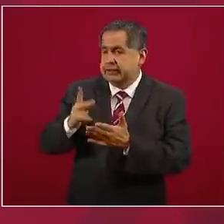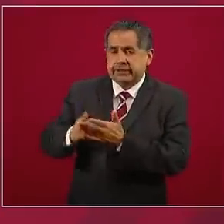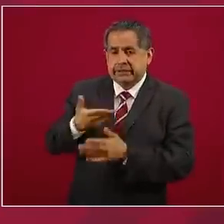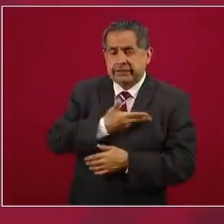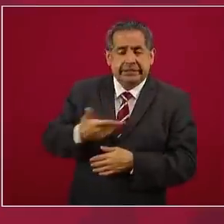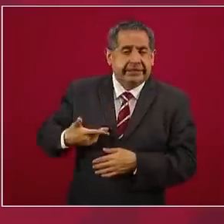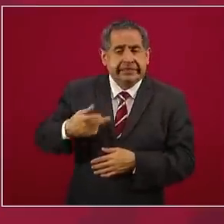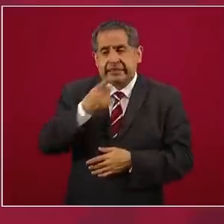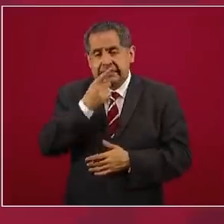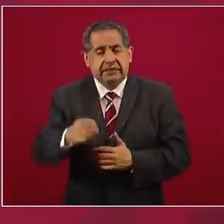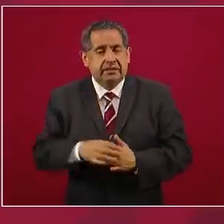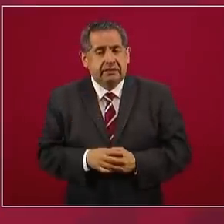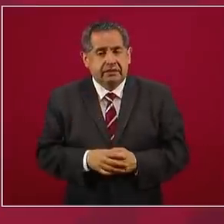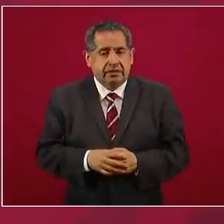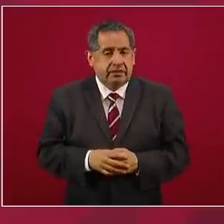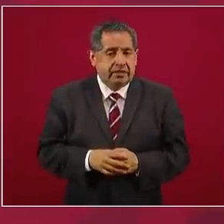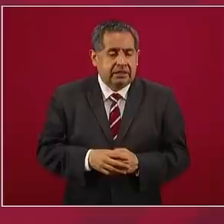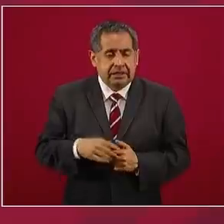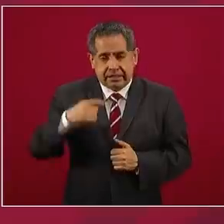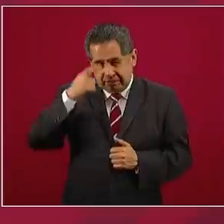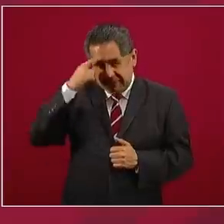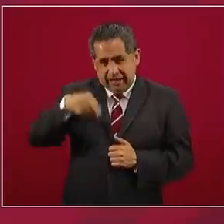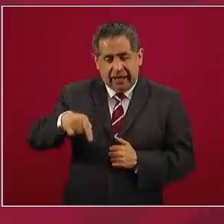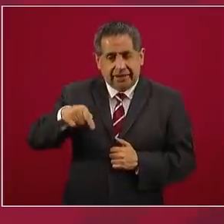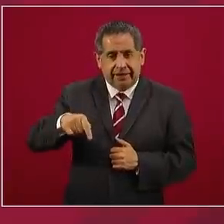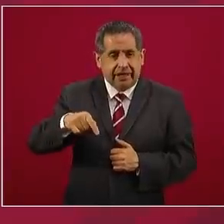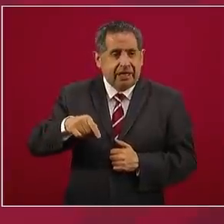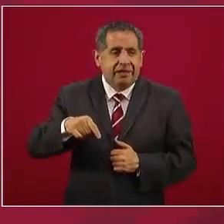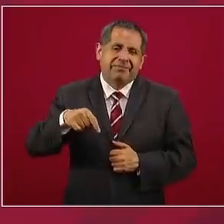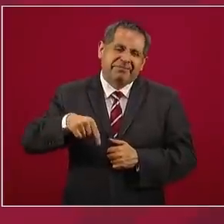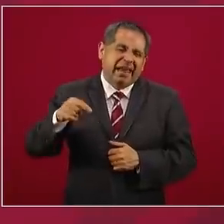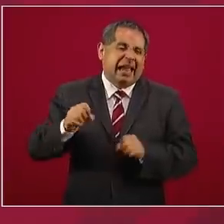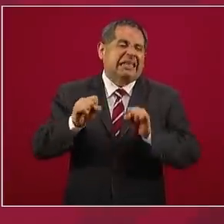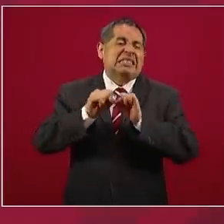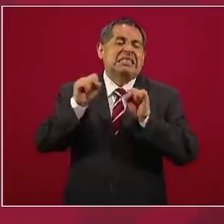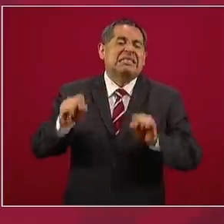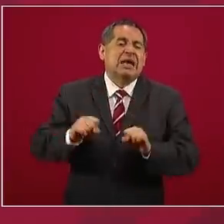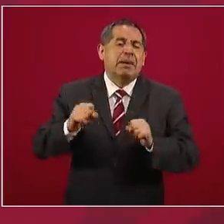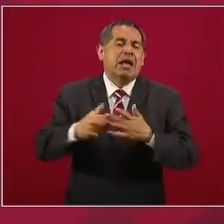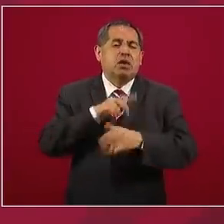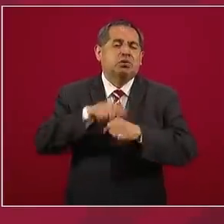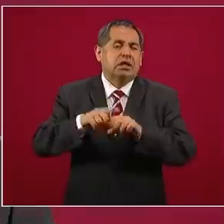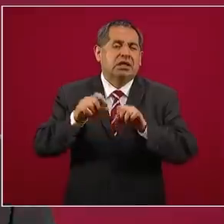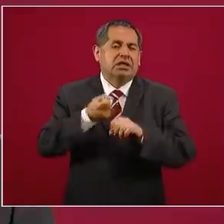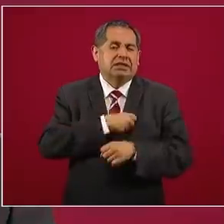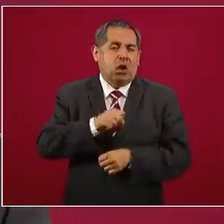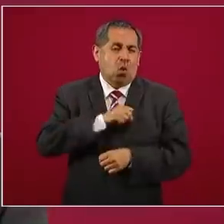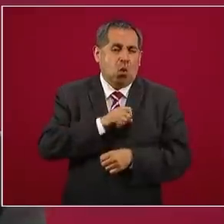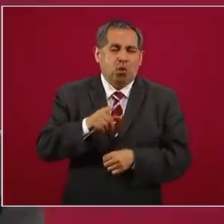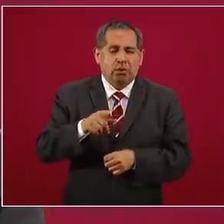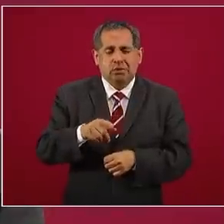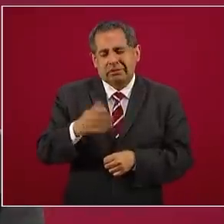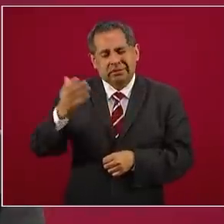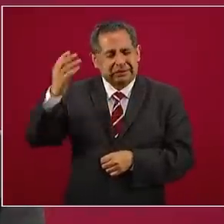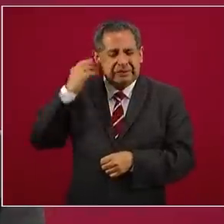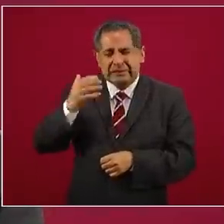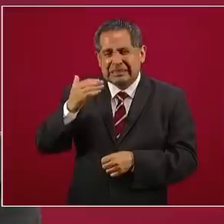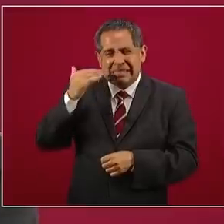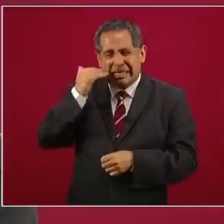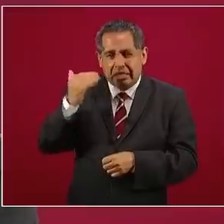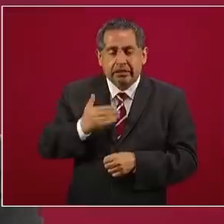presidente. El empeño de transformar el Sistema Nacional de Salud de México tiene hondas raíces en